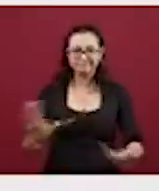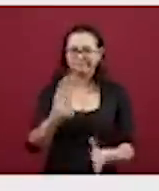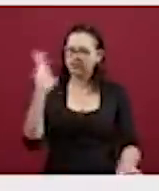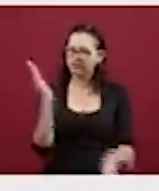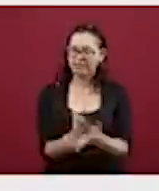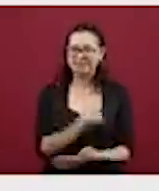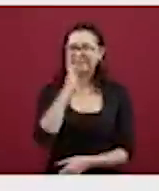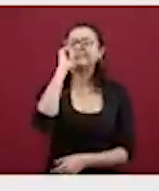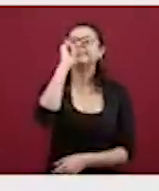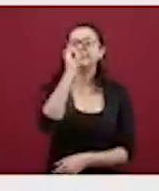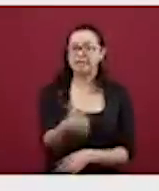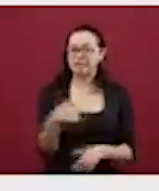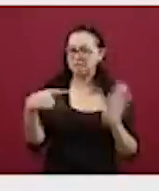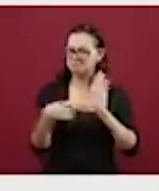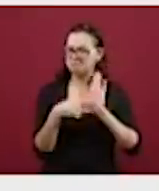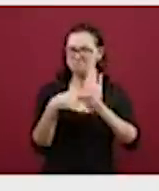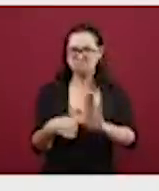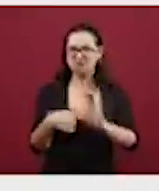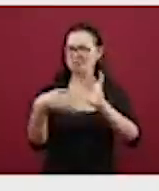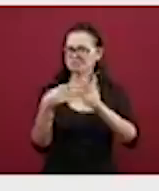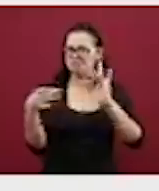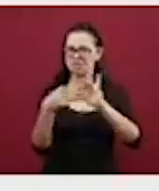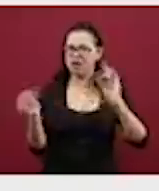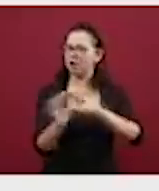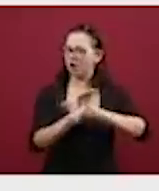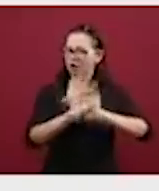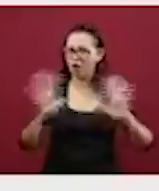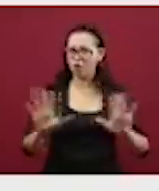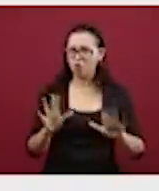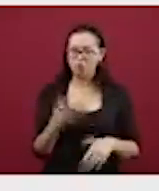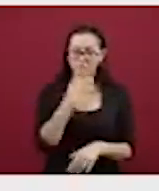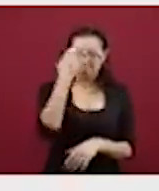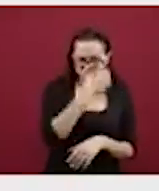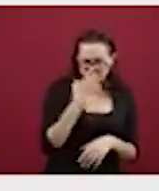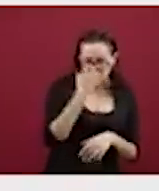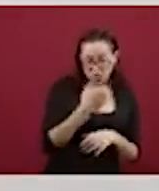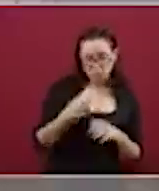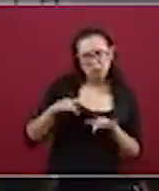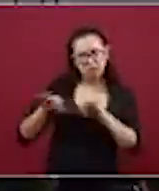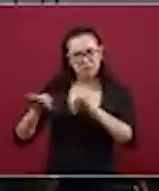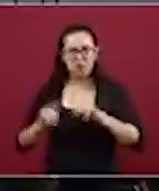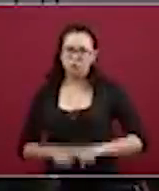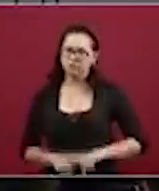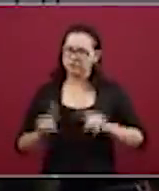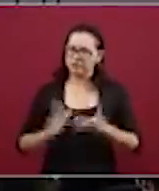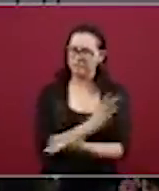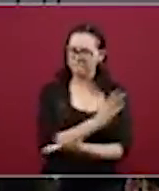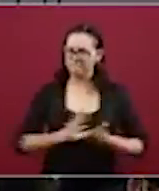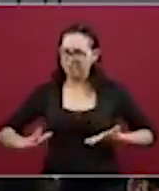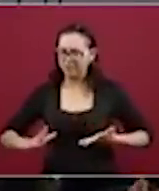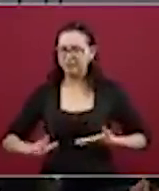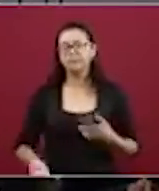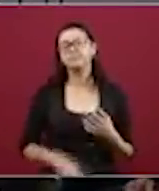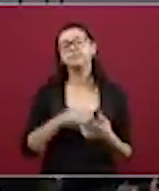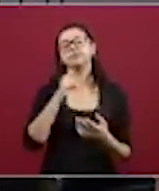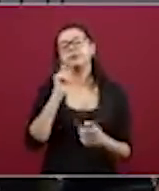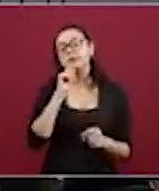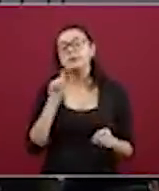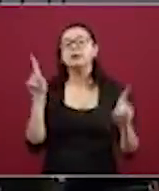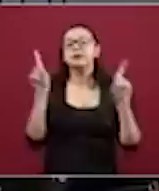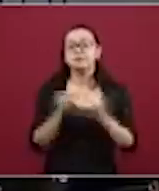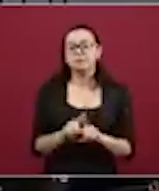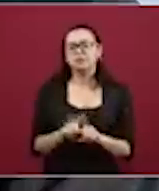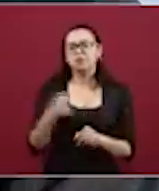textualmente esto. Además, está el compromiso del señor presidente de la reinstalación de los maestros cesados a